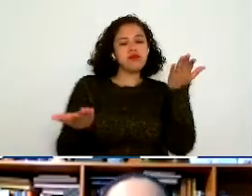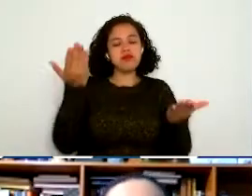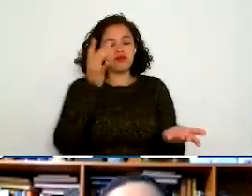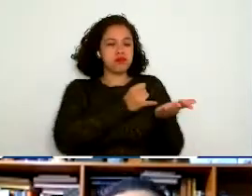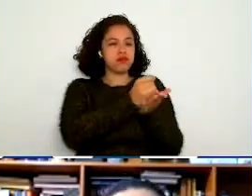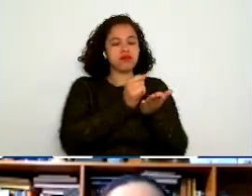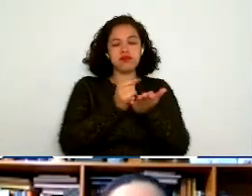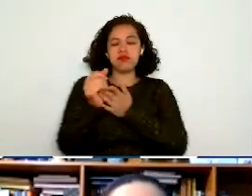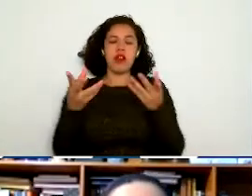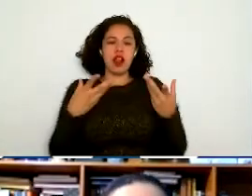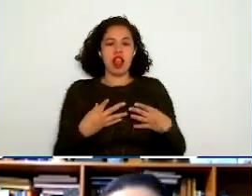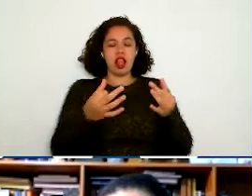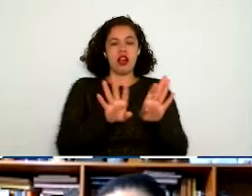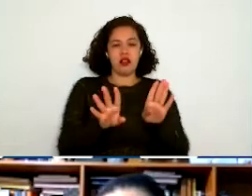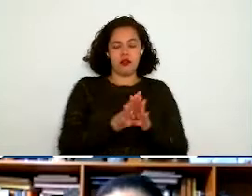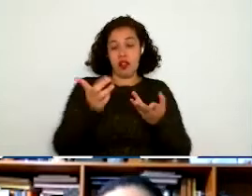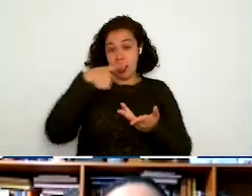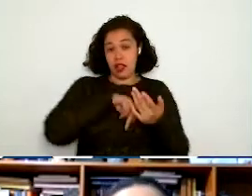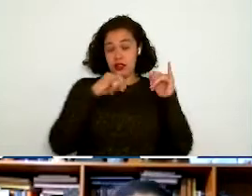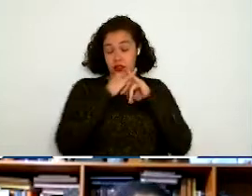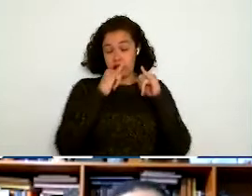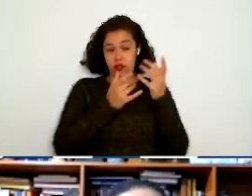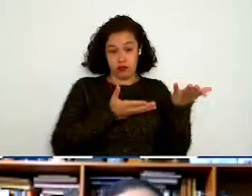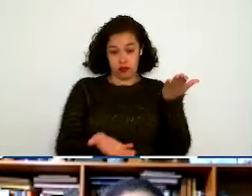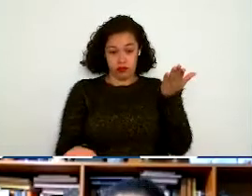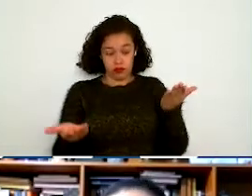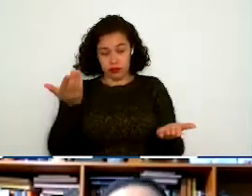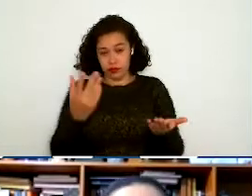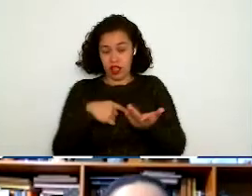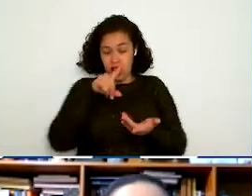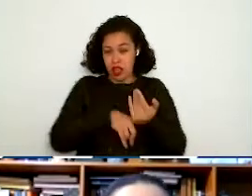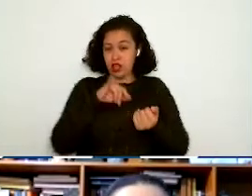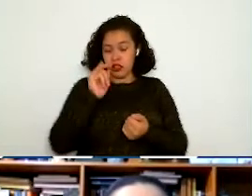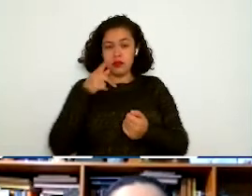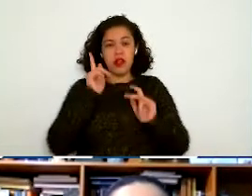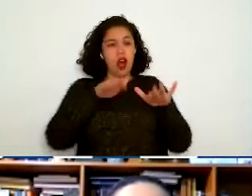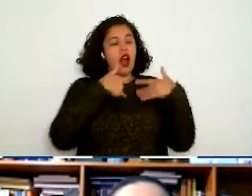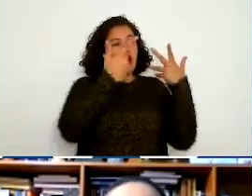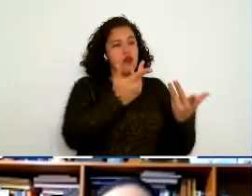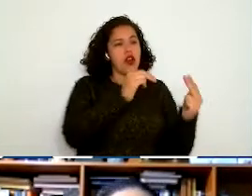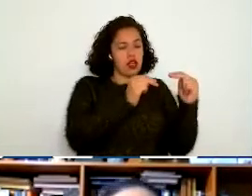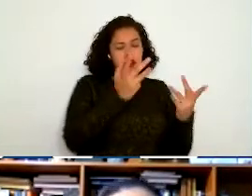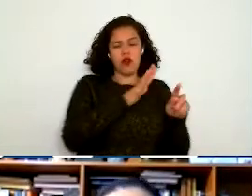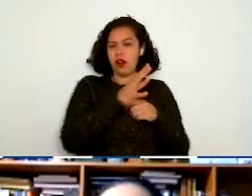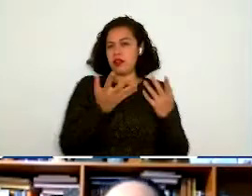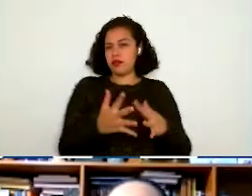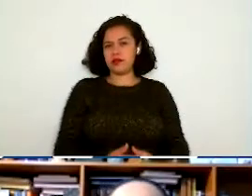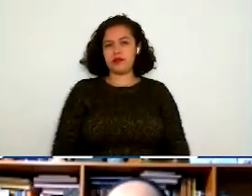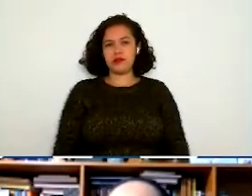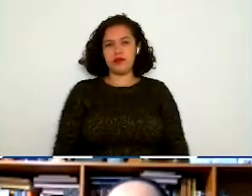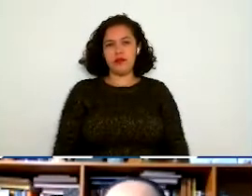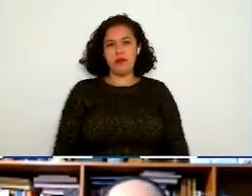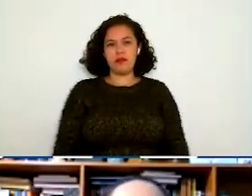calidad, inclusive dentro de las instituciones, a nivel interno, pero también a nivel externo. Entonces, independientemente de